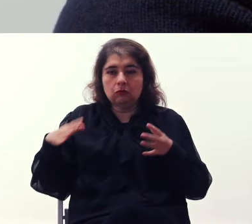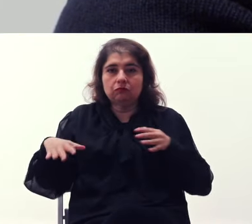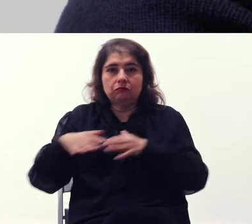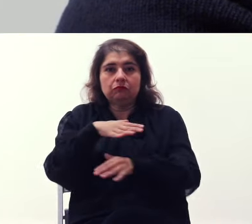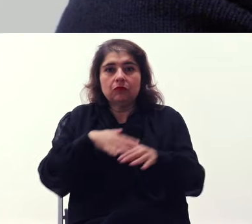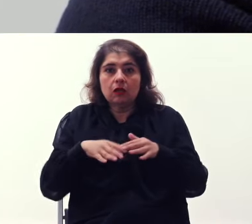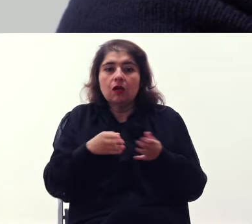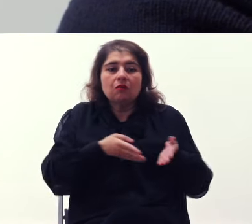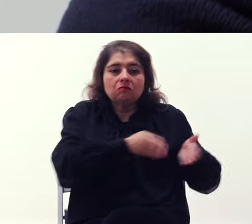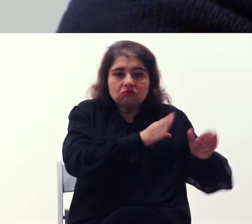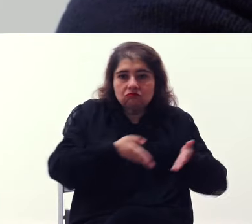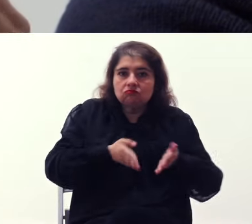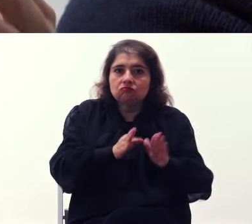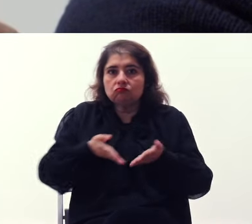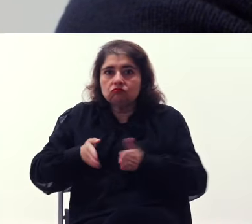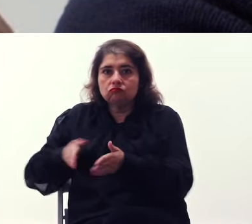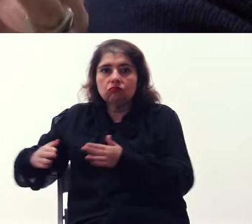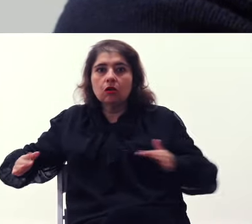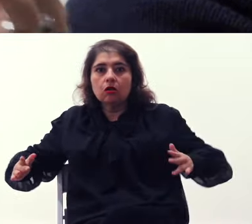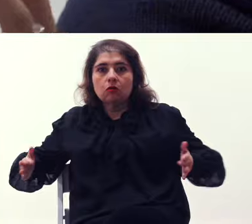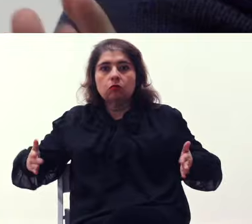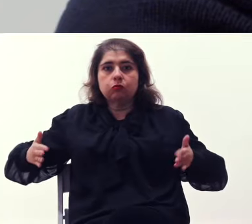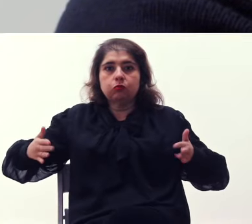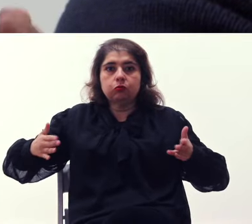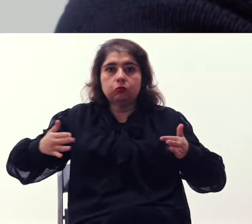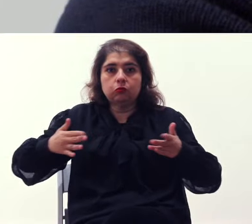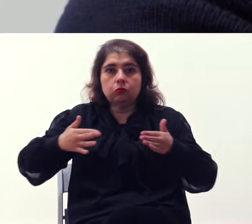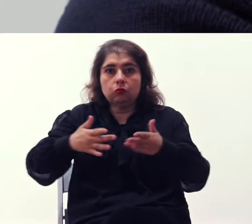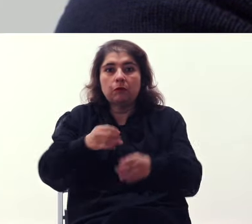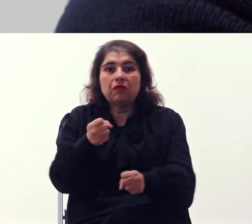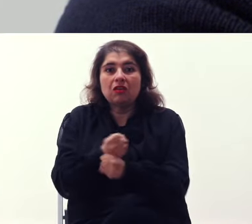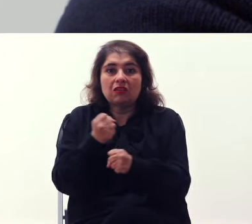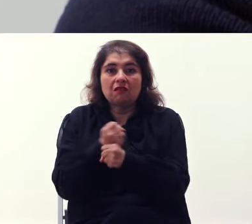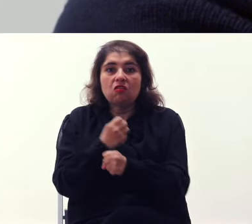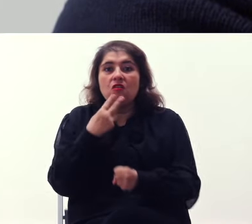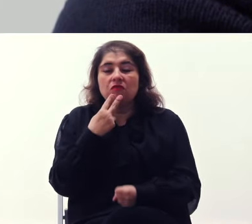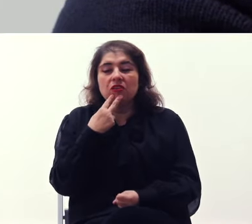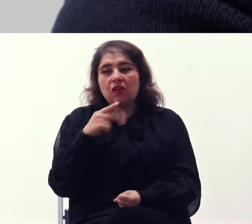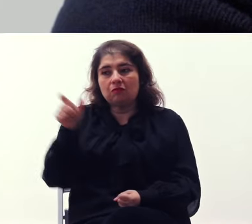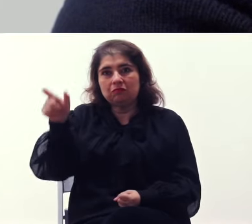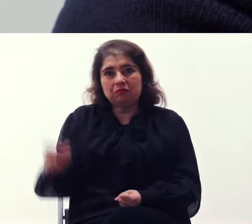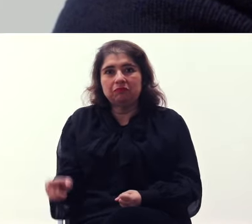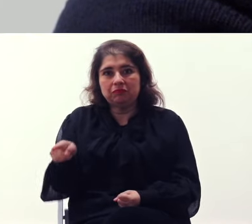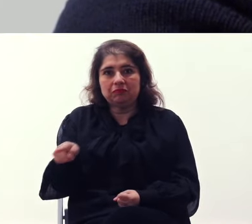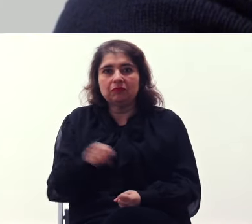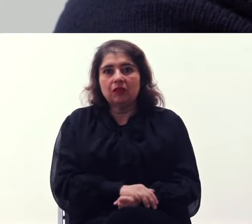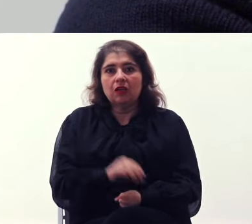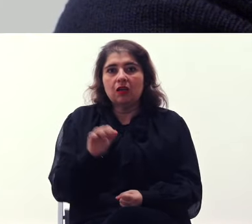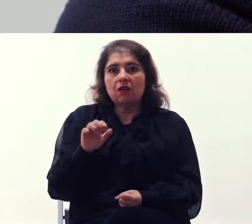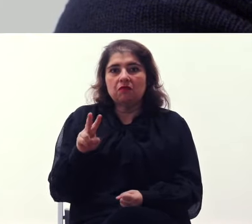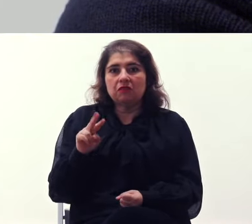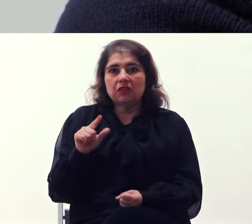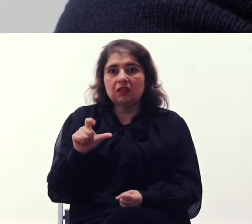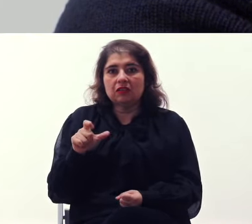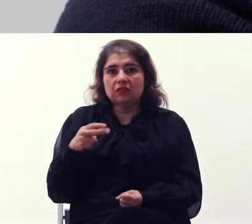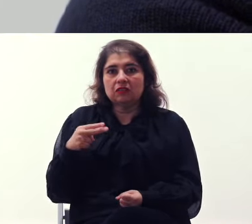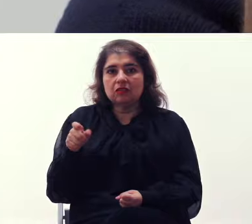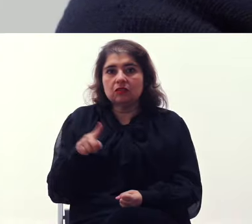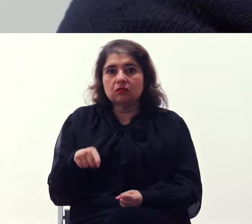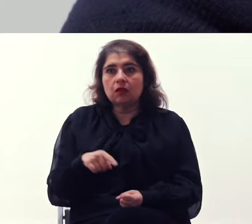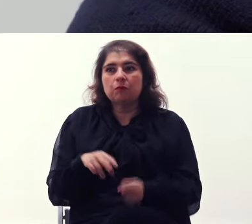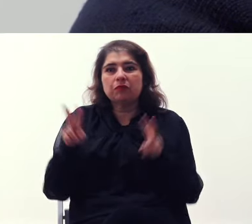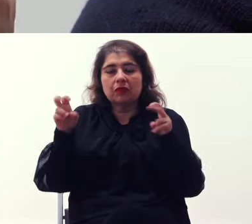manera, corre por varios carriles que se van encontrando, creo yo, en el trabajo y en la vida de Eduardo Vilches,